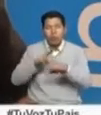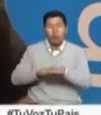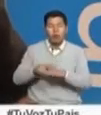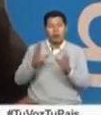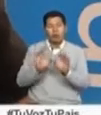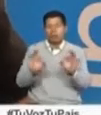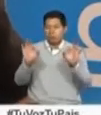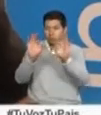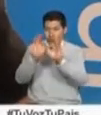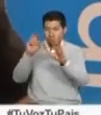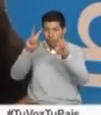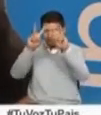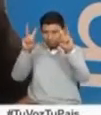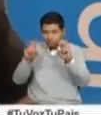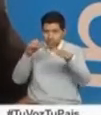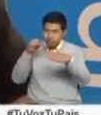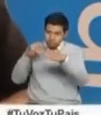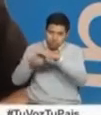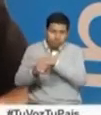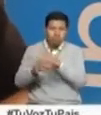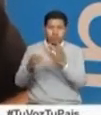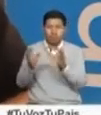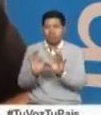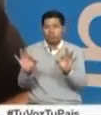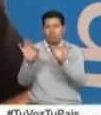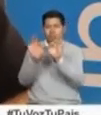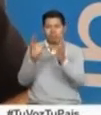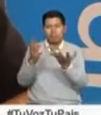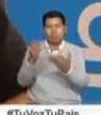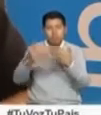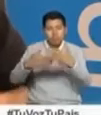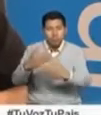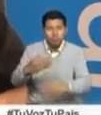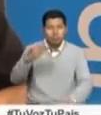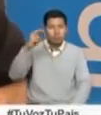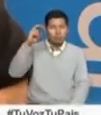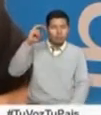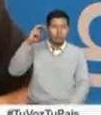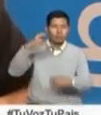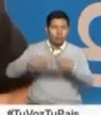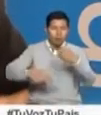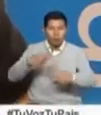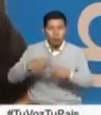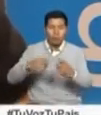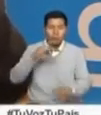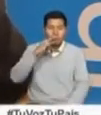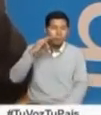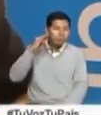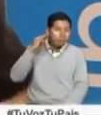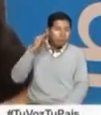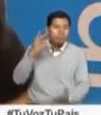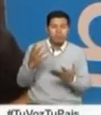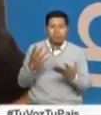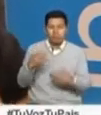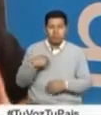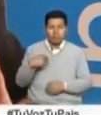muy íntima, ¿no? En las emociones del niño, y por eso las consecuencias son muy graves, porque yo voy a confundir el tema del afecto y